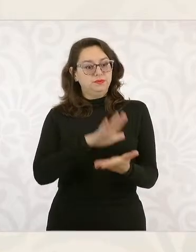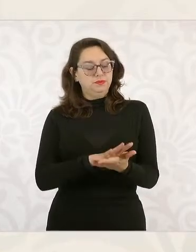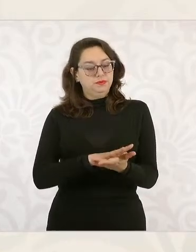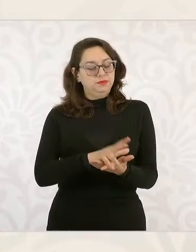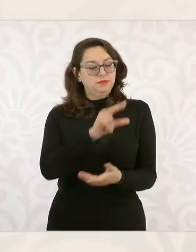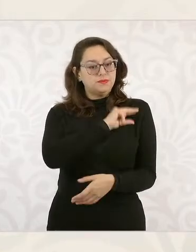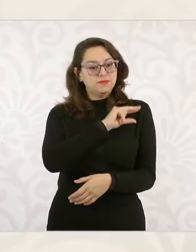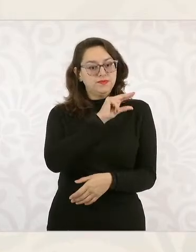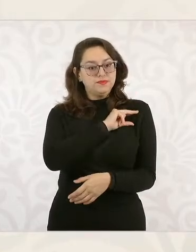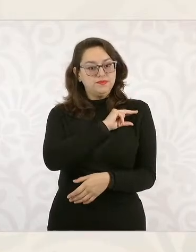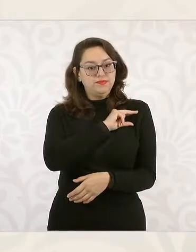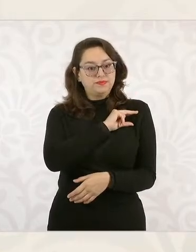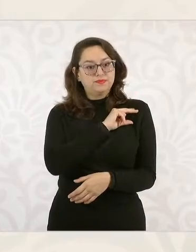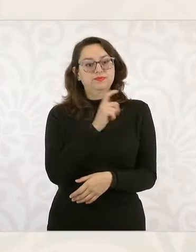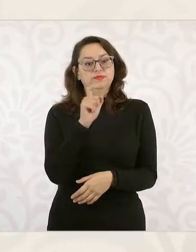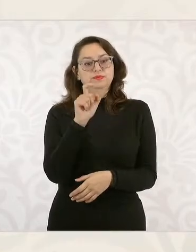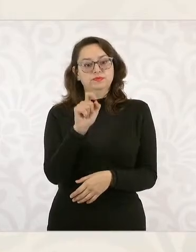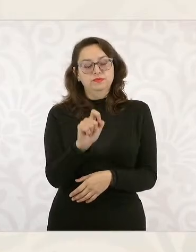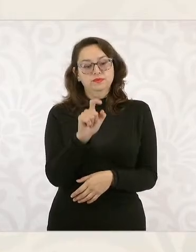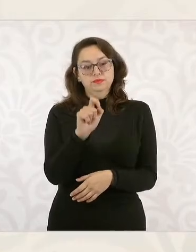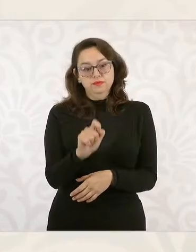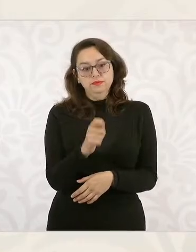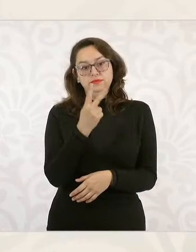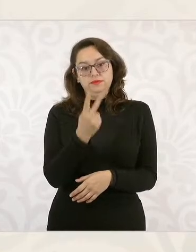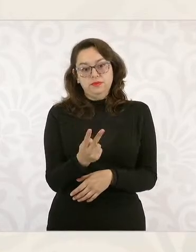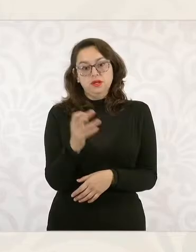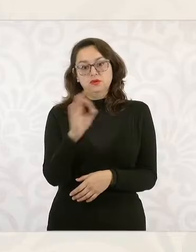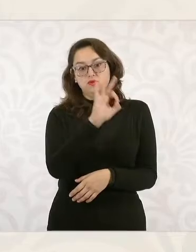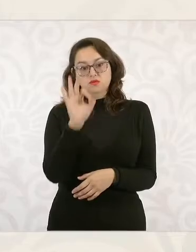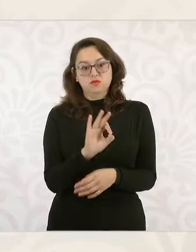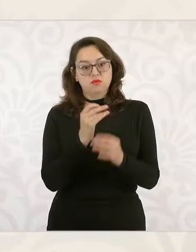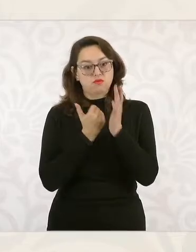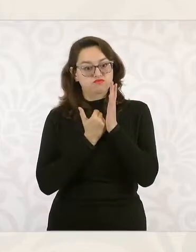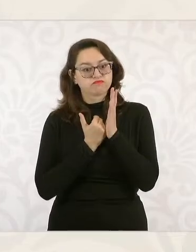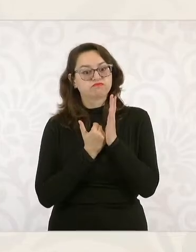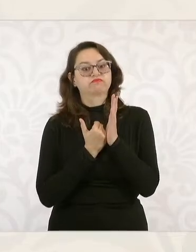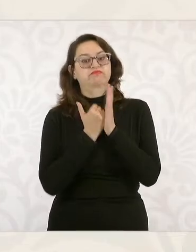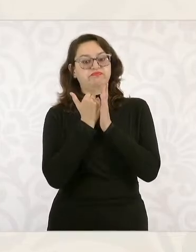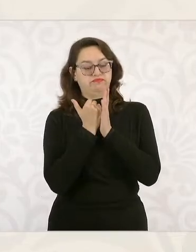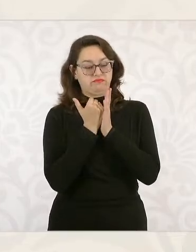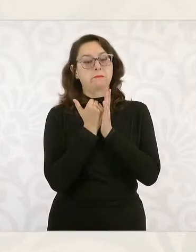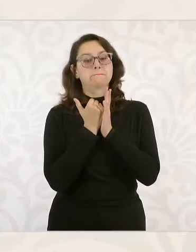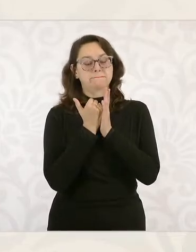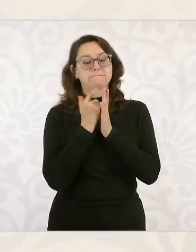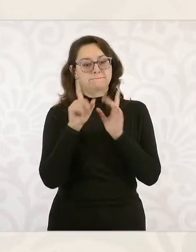que en 2024, es decir, el 98% de la meta. Hicimos